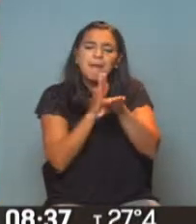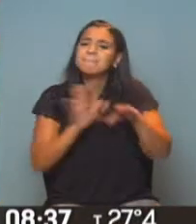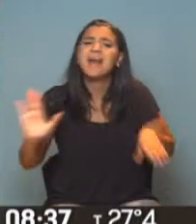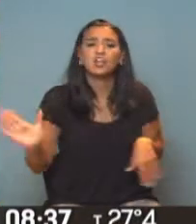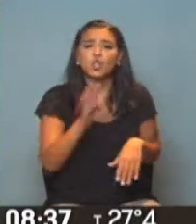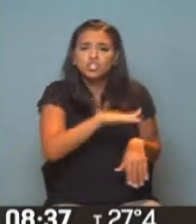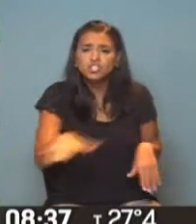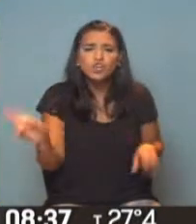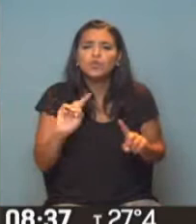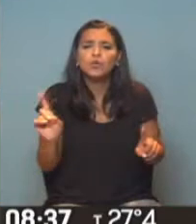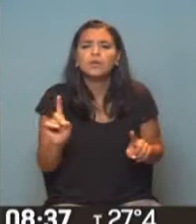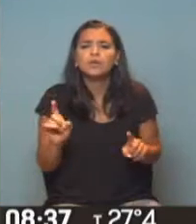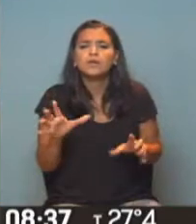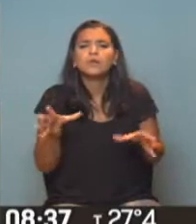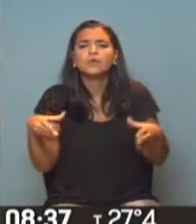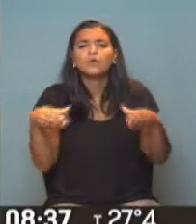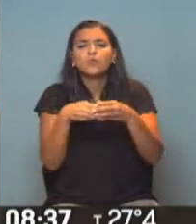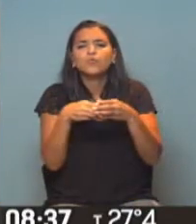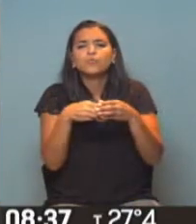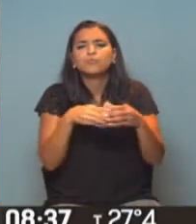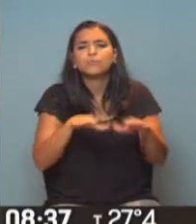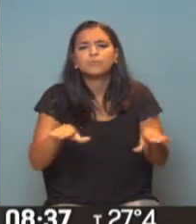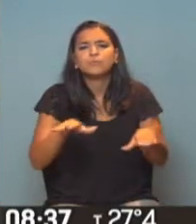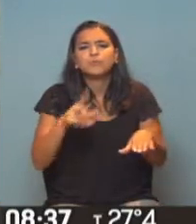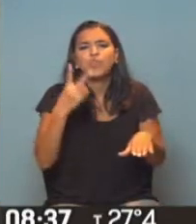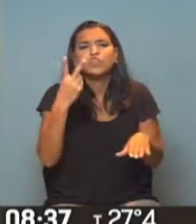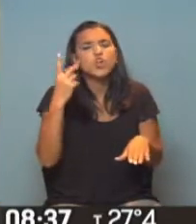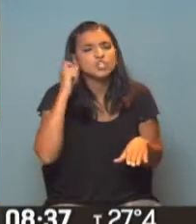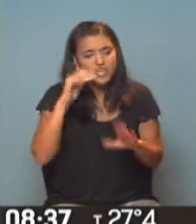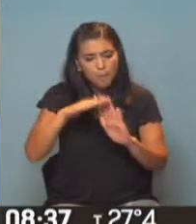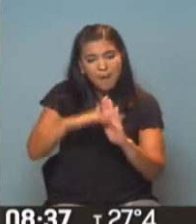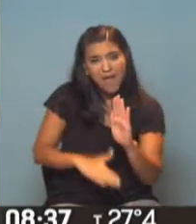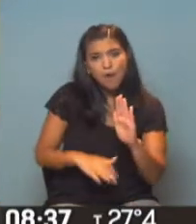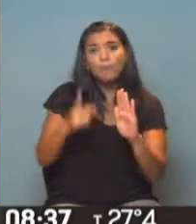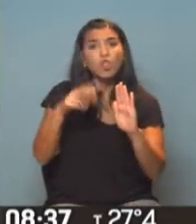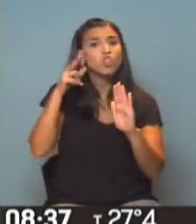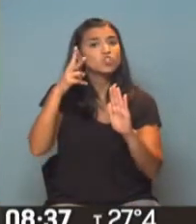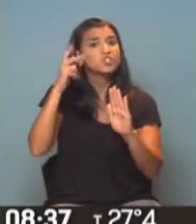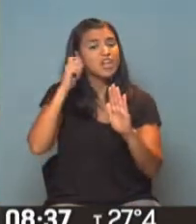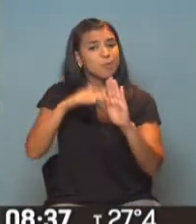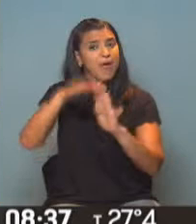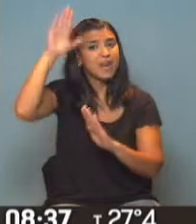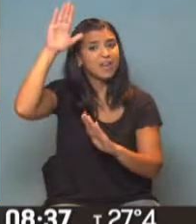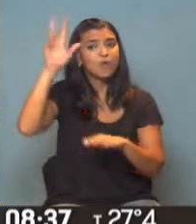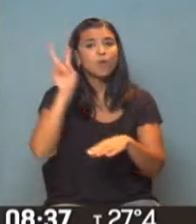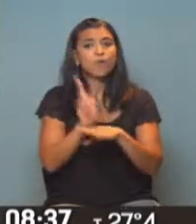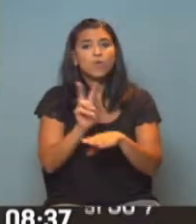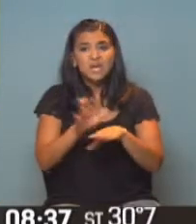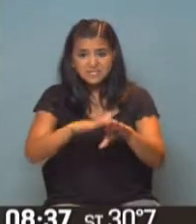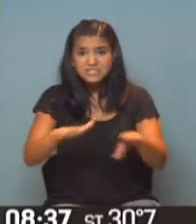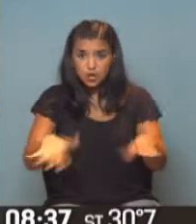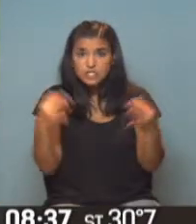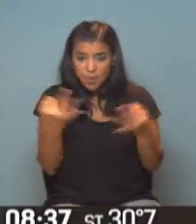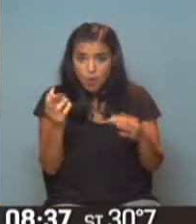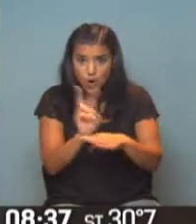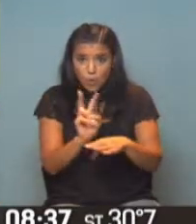dello sport' a la edad hay un grupo muy chiquitito que es abajo de dos años pero de dos años para arriba uno tiende a proteger mucho a los chicos que está